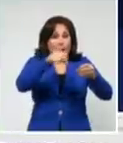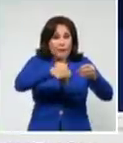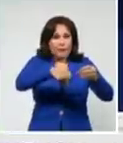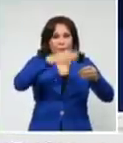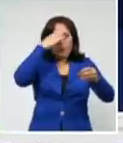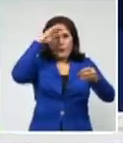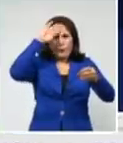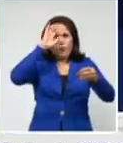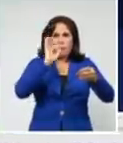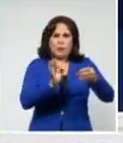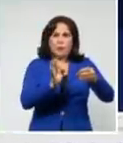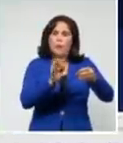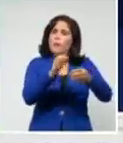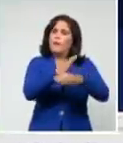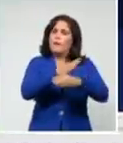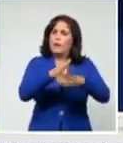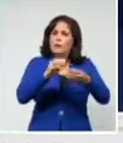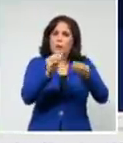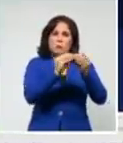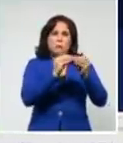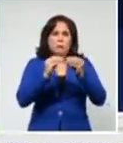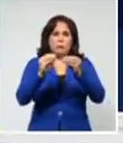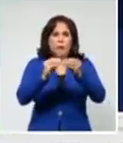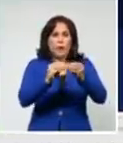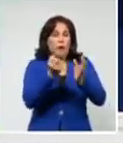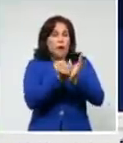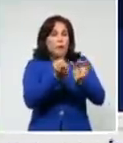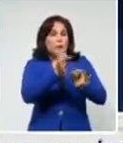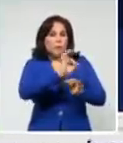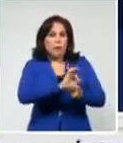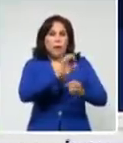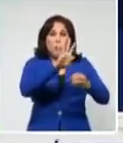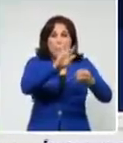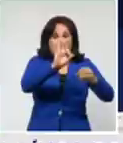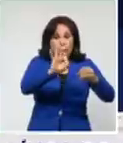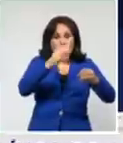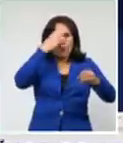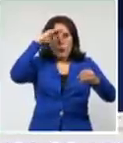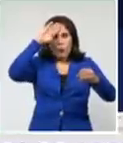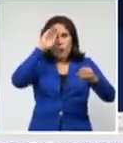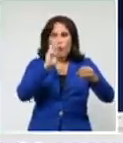diferentes razones y se diagnosticaron ayer con la enfermedad.